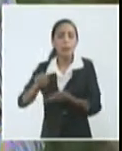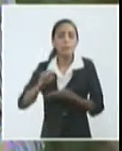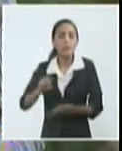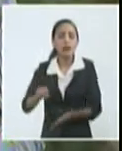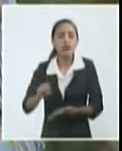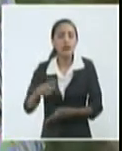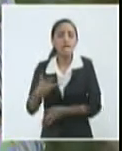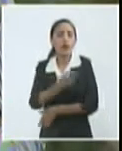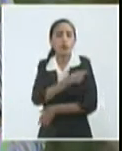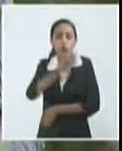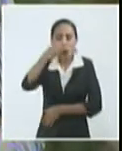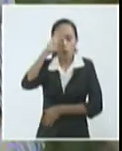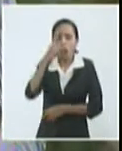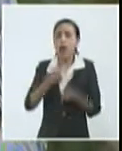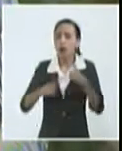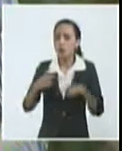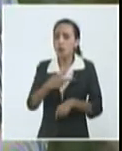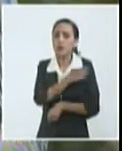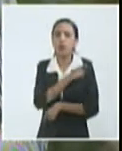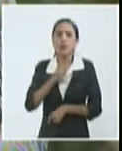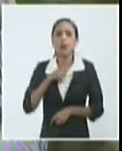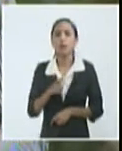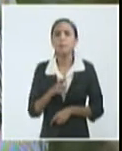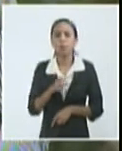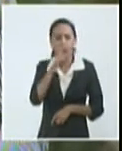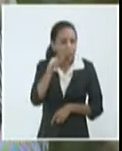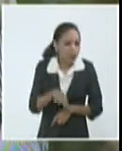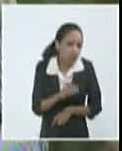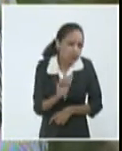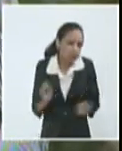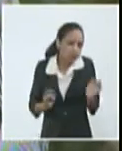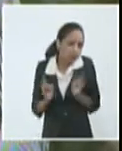que se reactivan cada cierto tiempo.